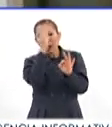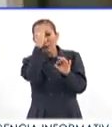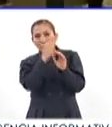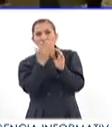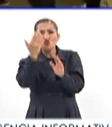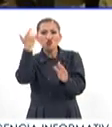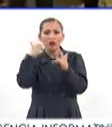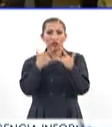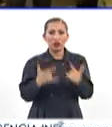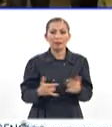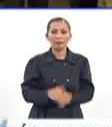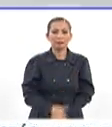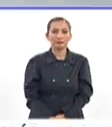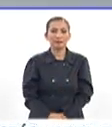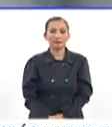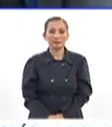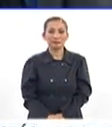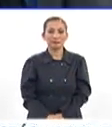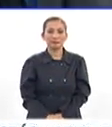memoria histórica.